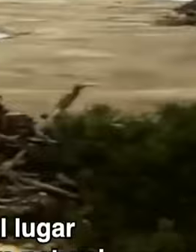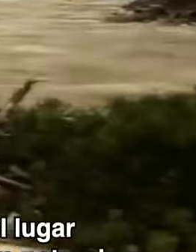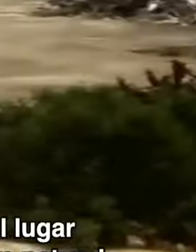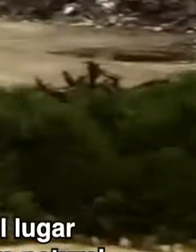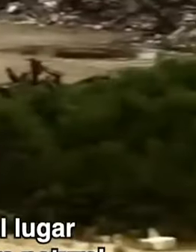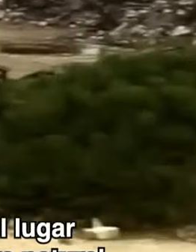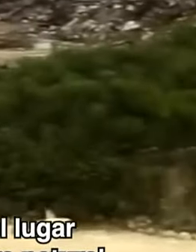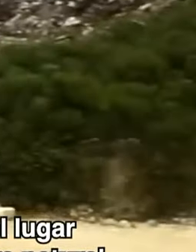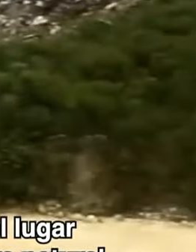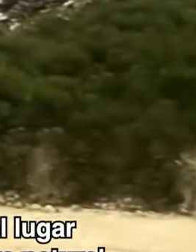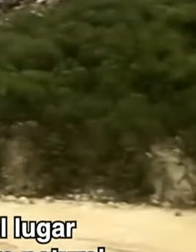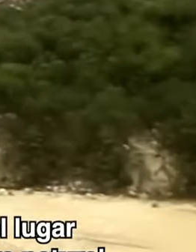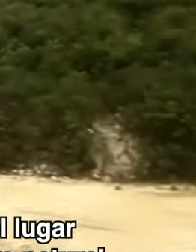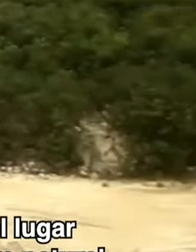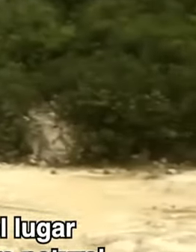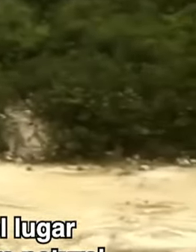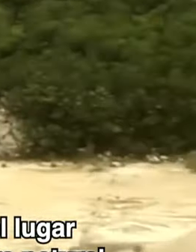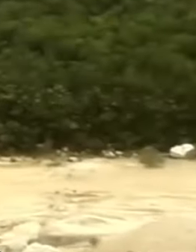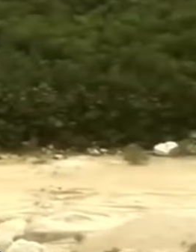Nadie